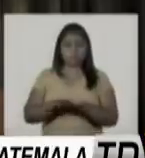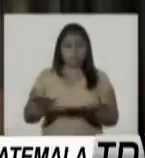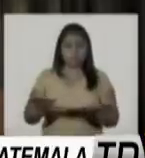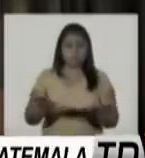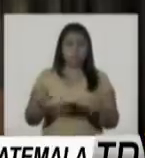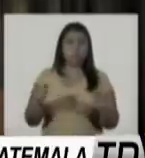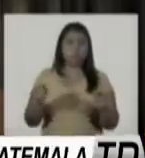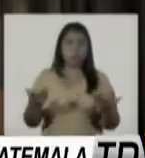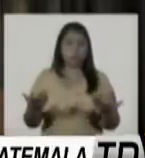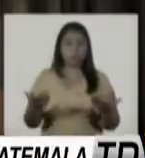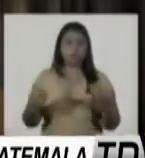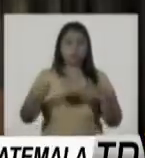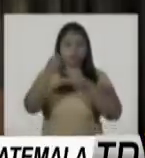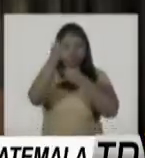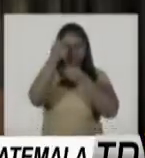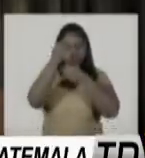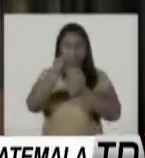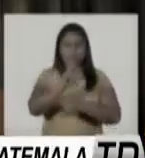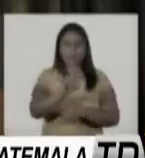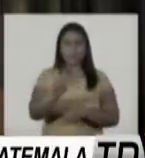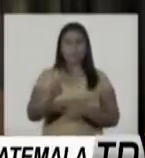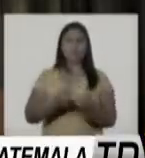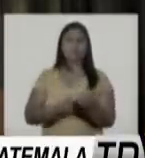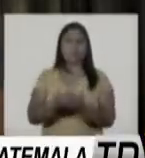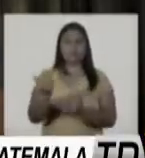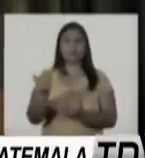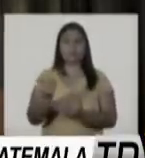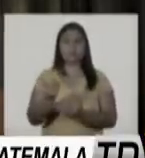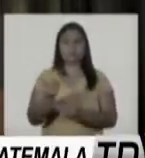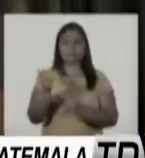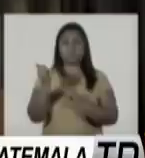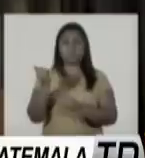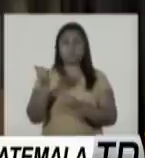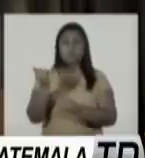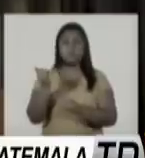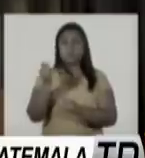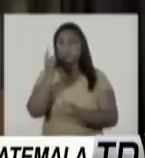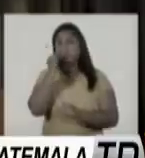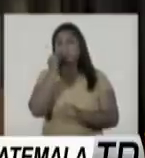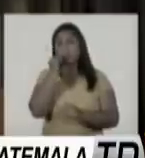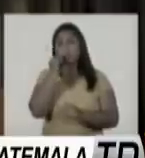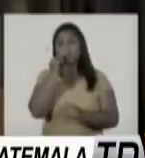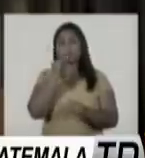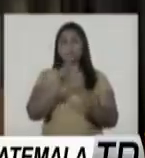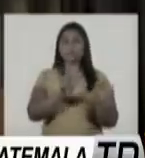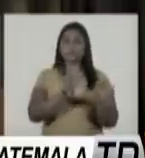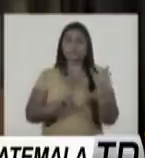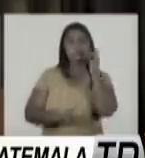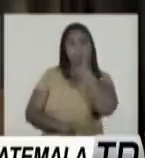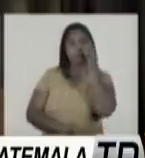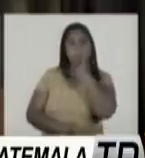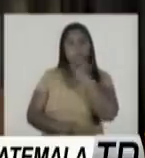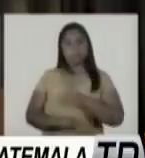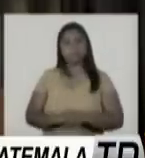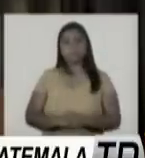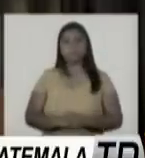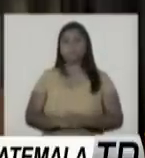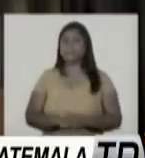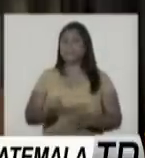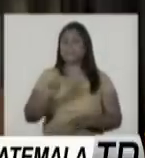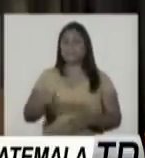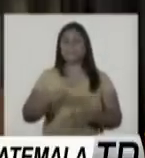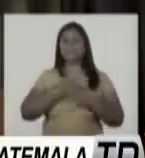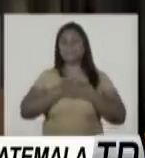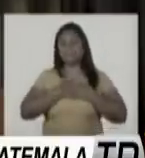día de hoy reporta 22 casos nuevos, de los cuales 15 son hombres, 7 mujeres.